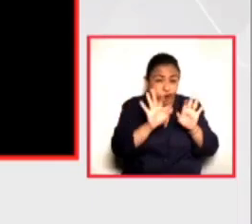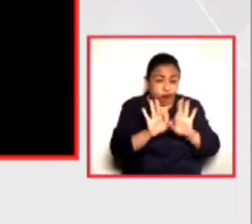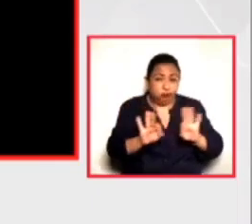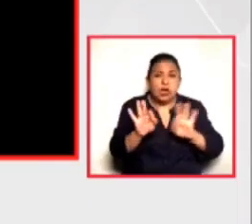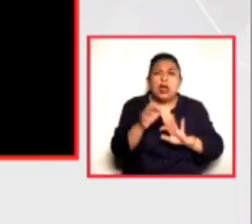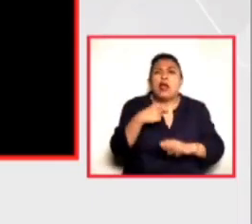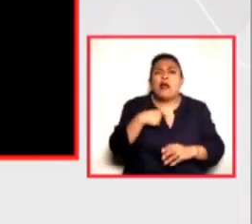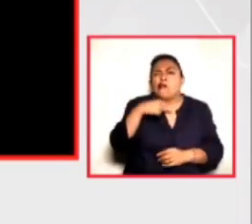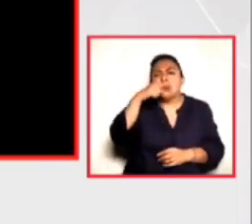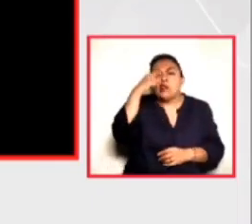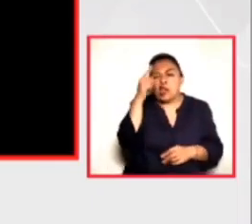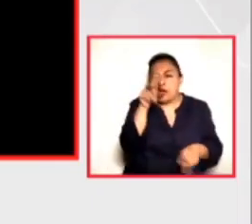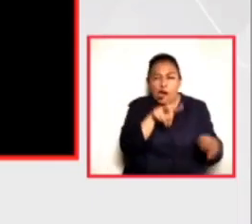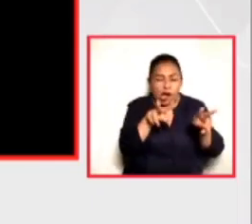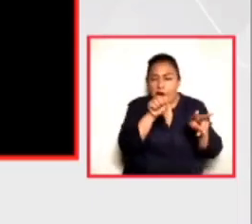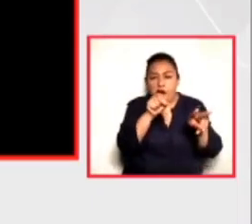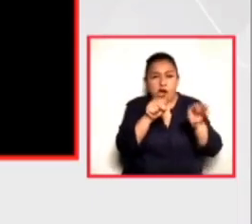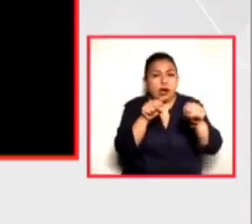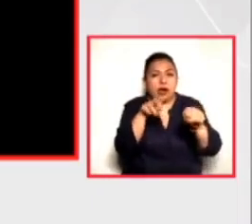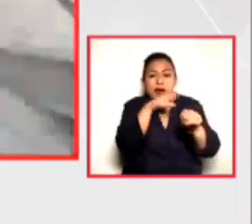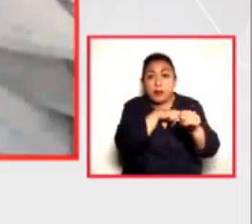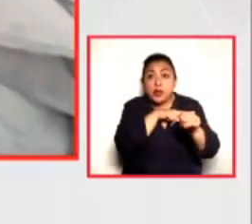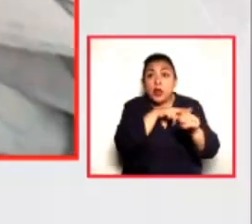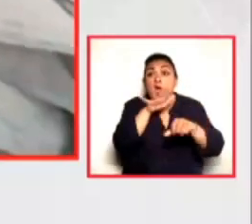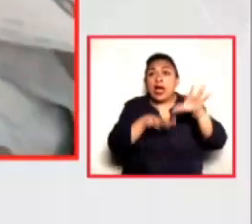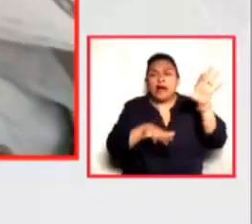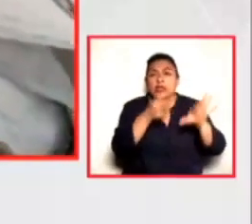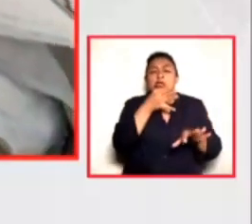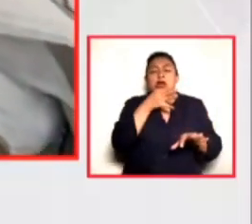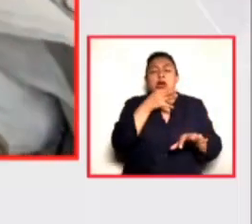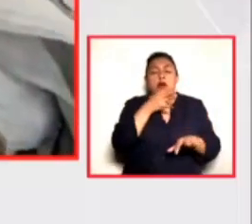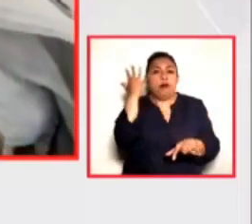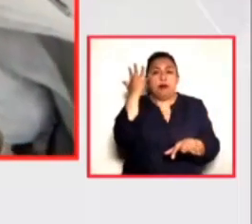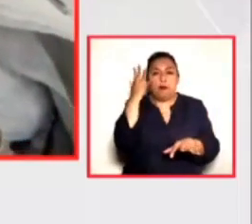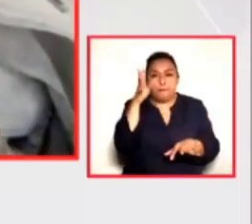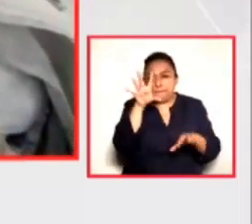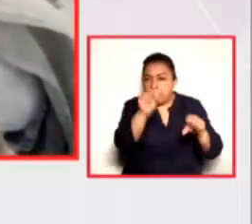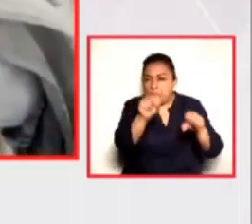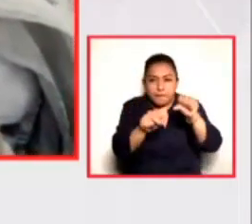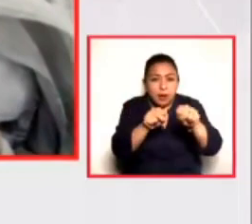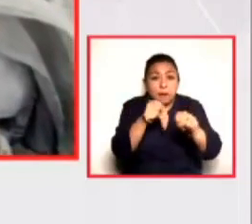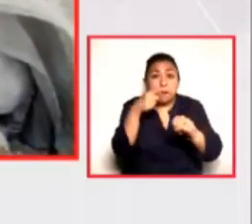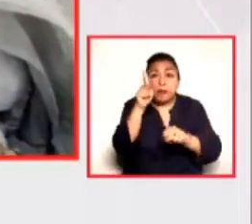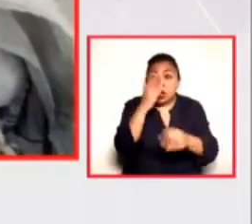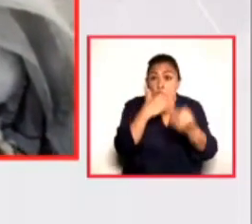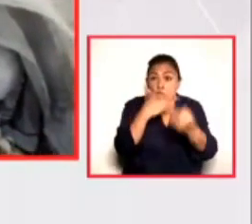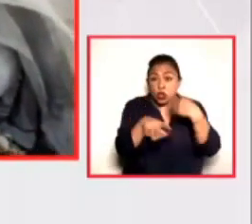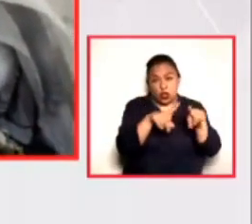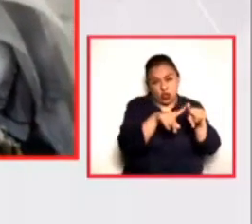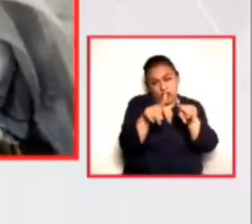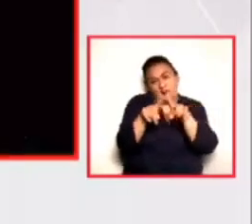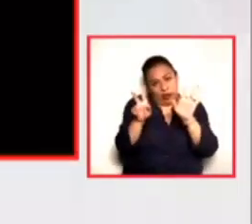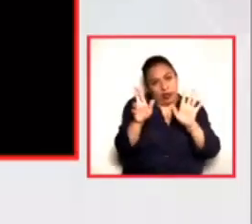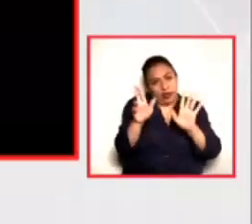y rápidamente, y a veces demasiado rápido, pero somos todos diferentes, no hay que olvidar eso. Por eso también somos